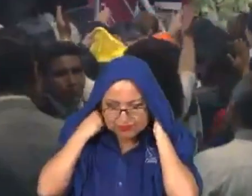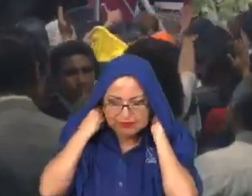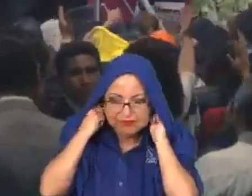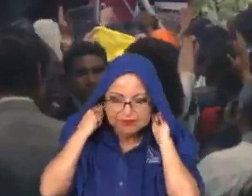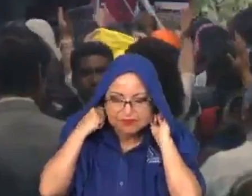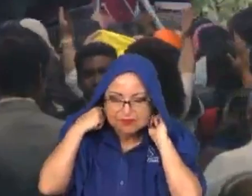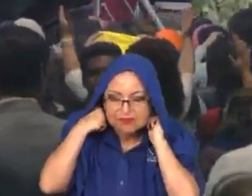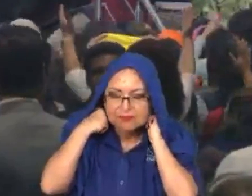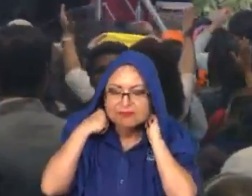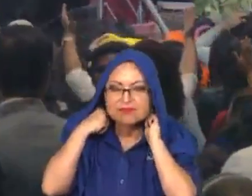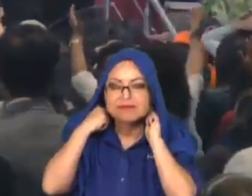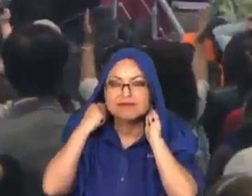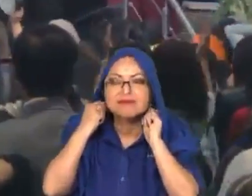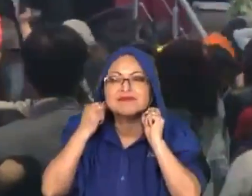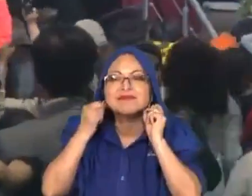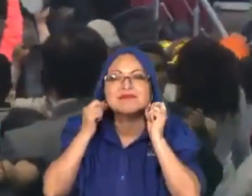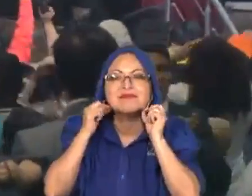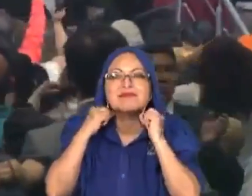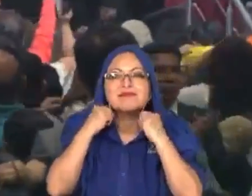magnífico,